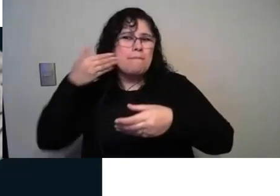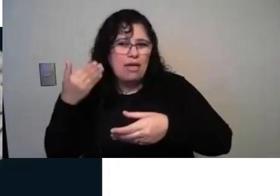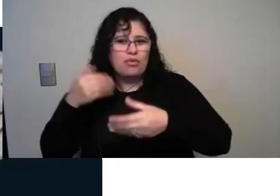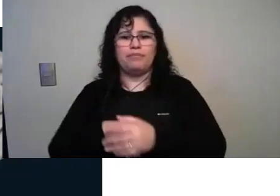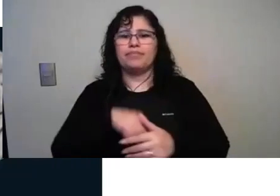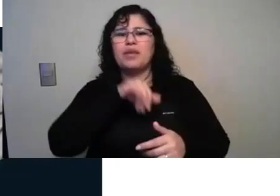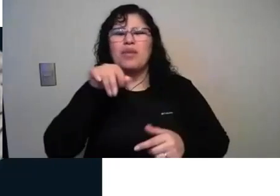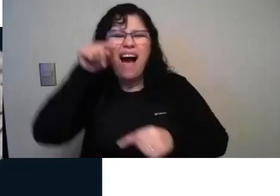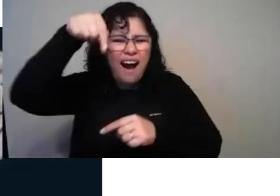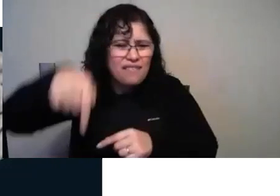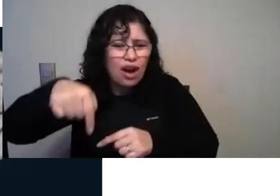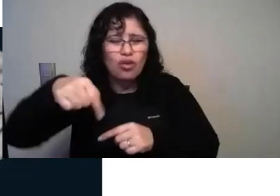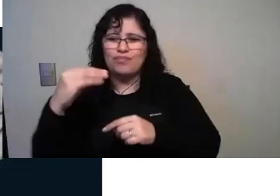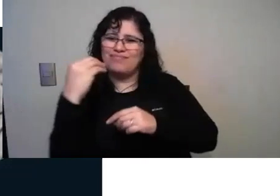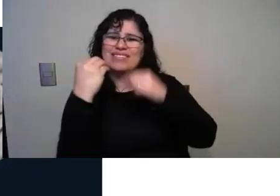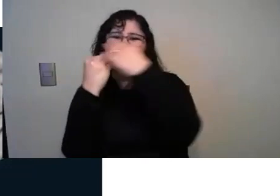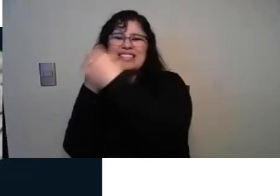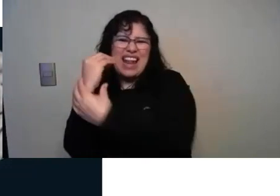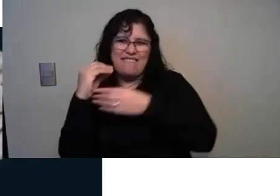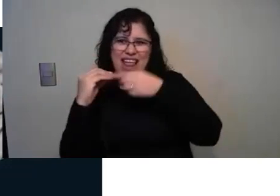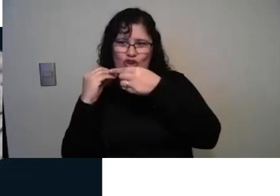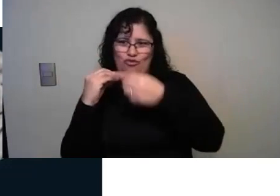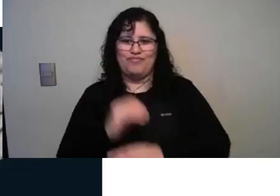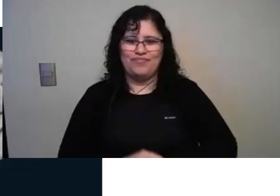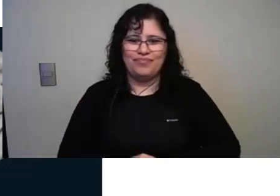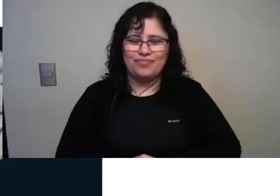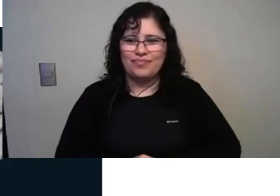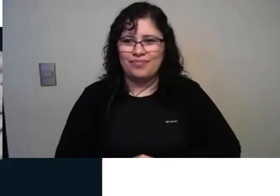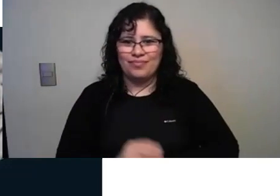¿ya? Este es el cerebelo.